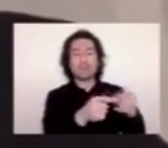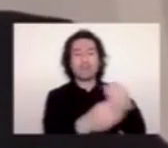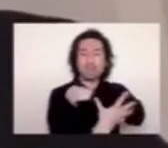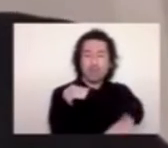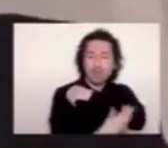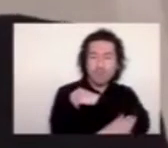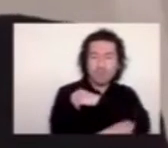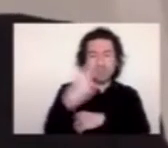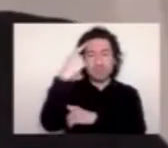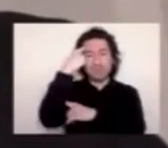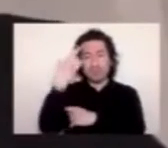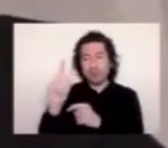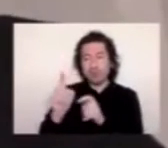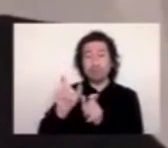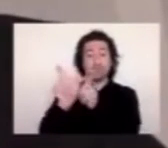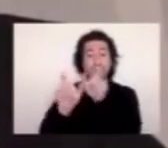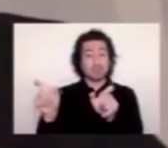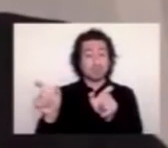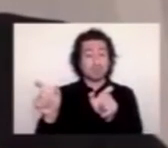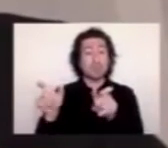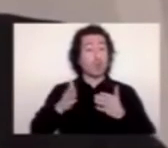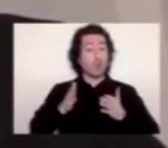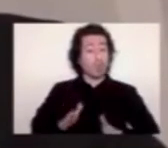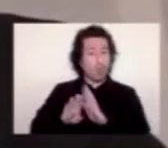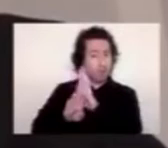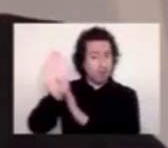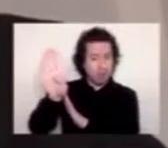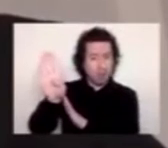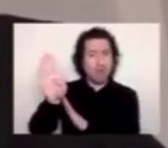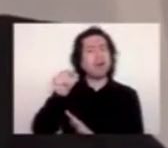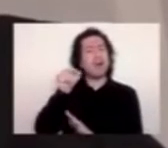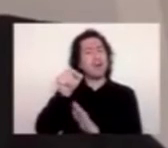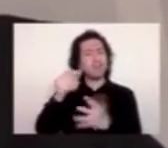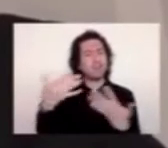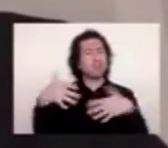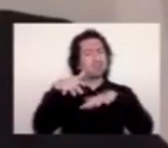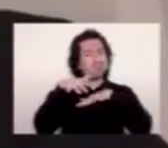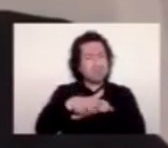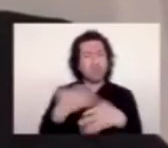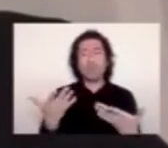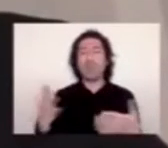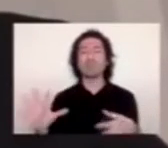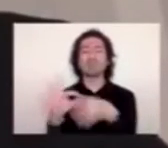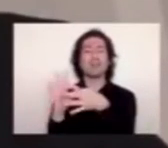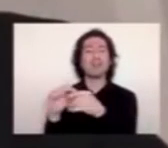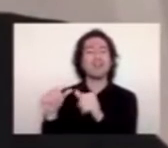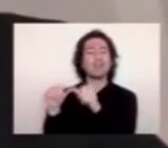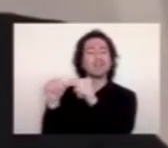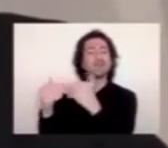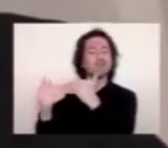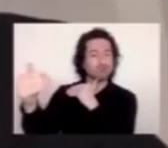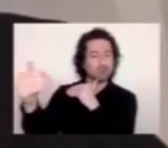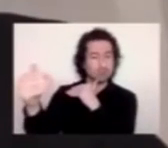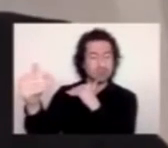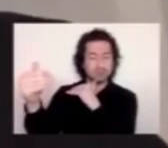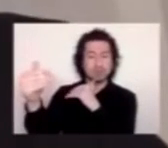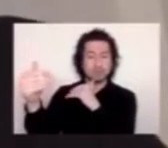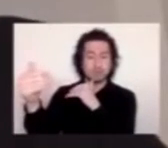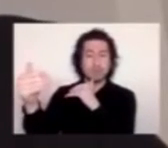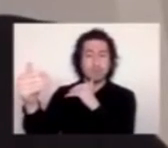articulado totalmente con los objetivos de desarrollo sostenible y que han